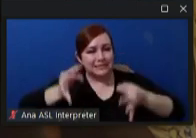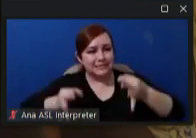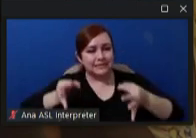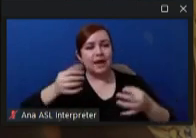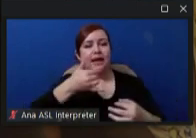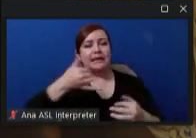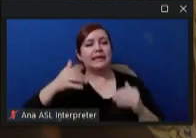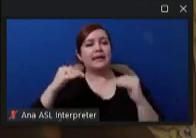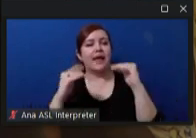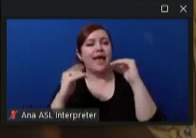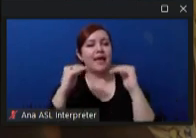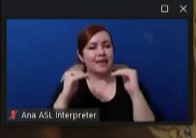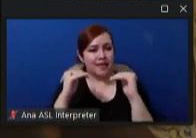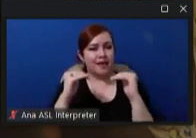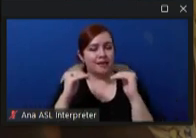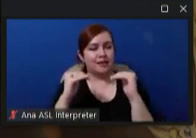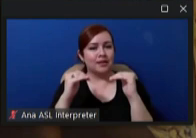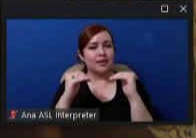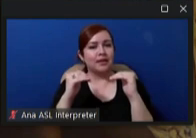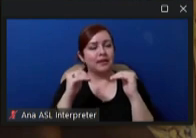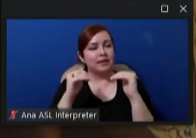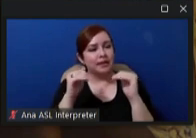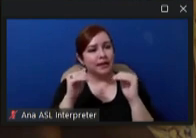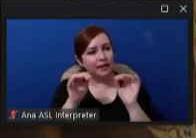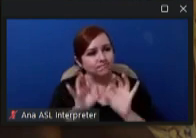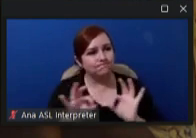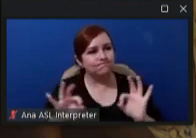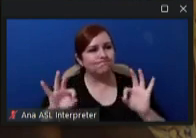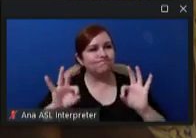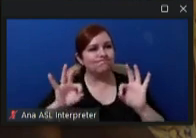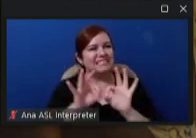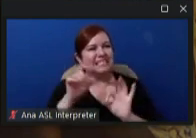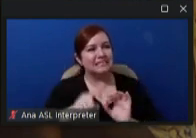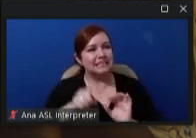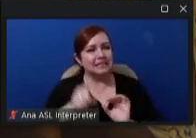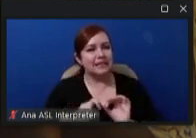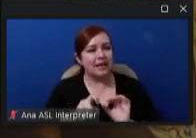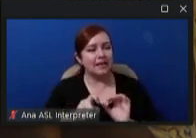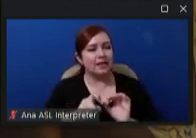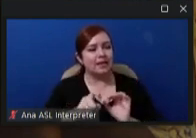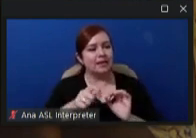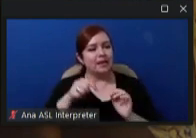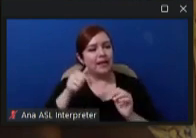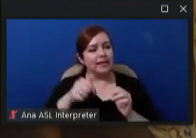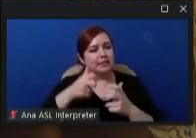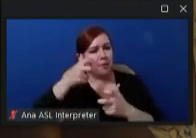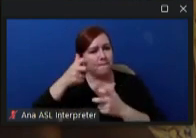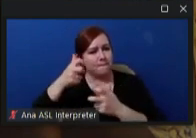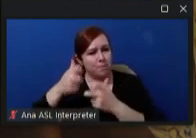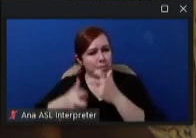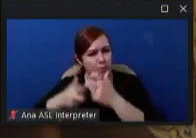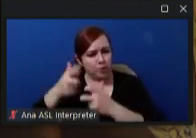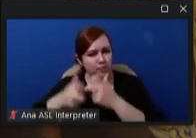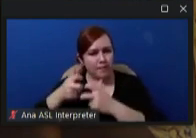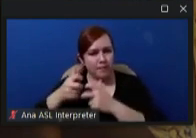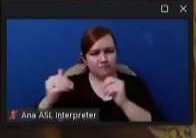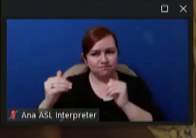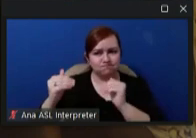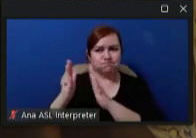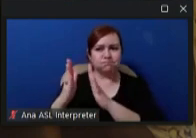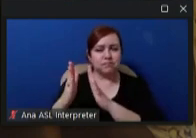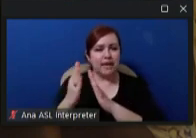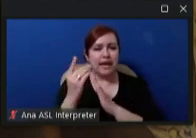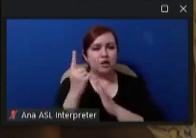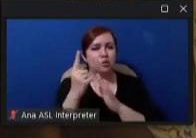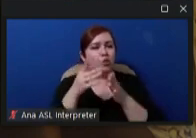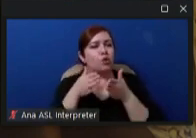La necesidad de abordar esta problemática en un contexto de acceso a derechos